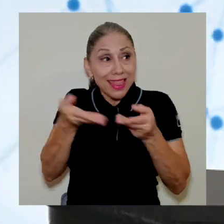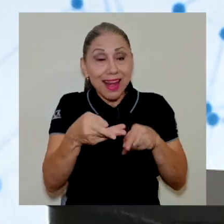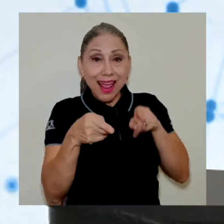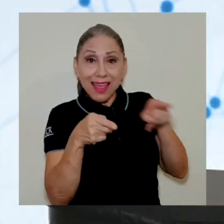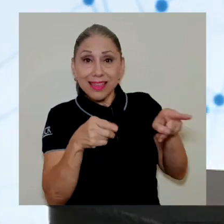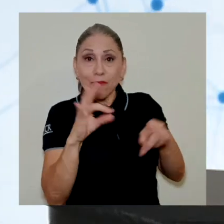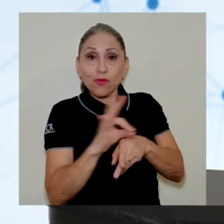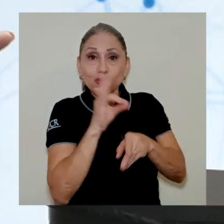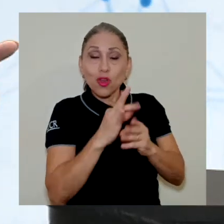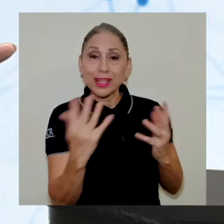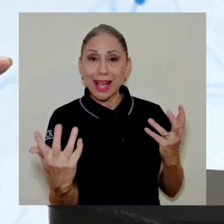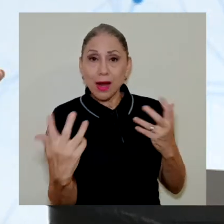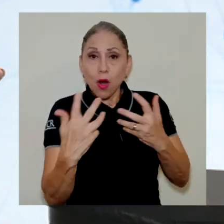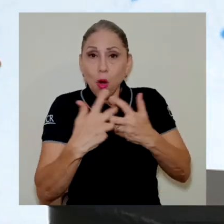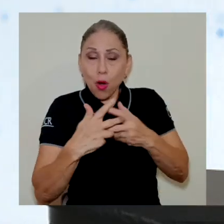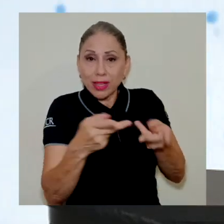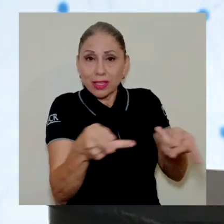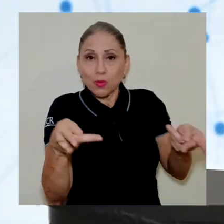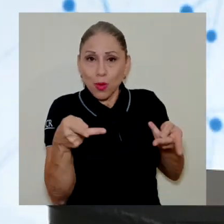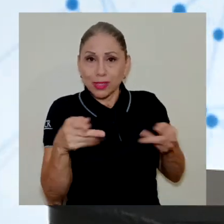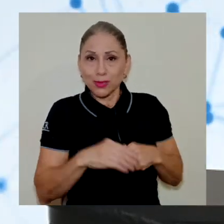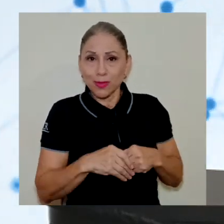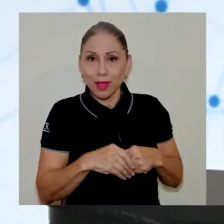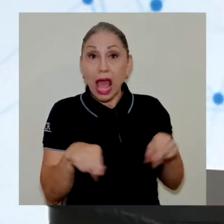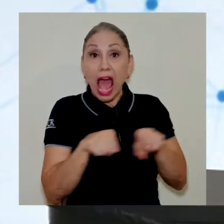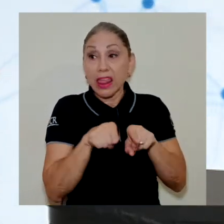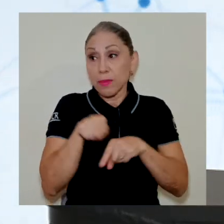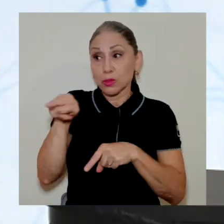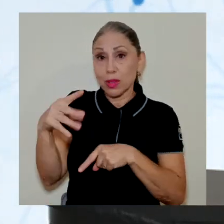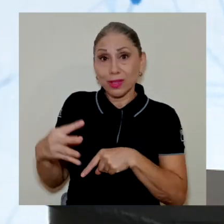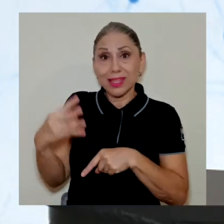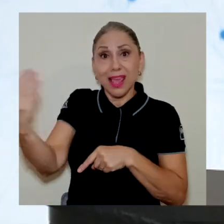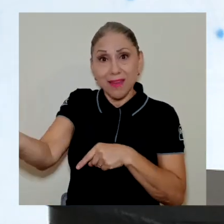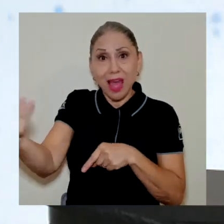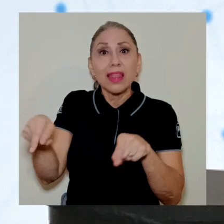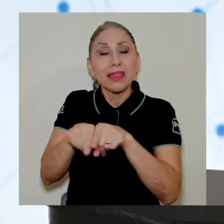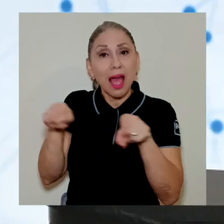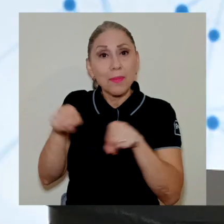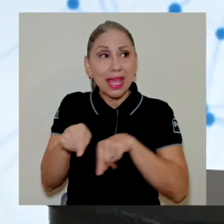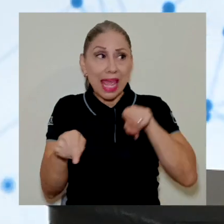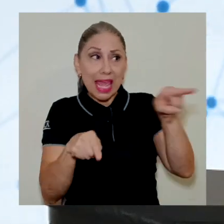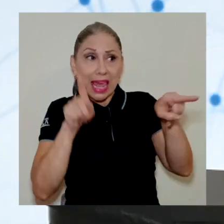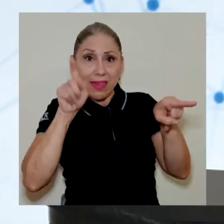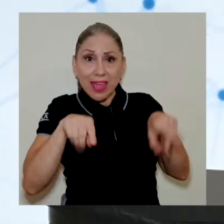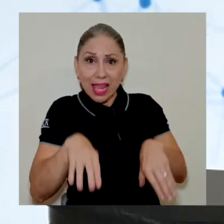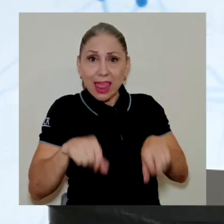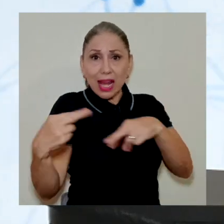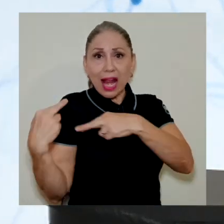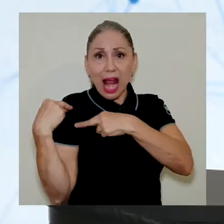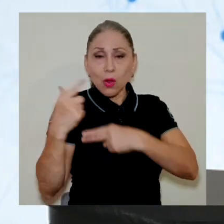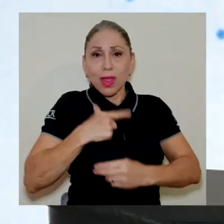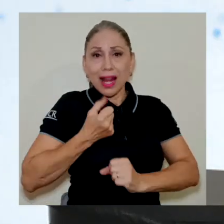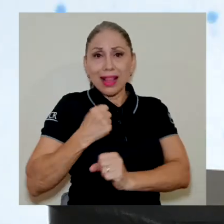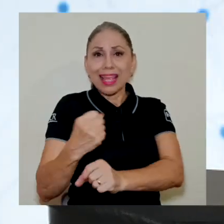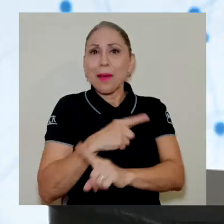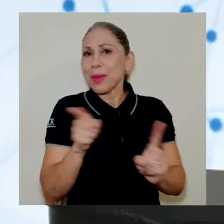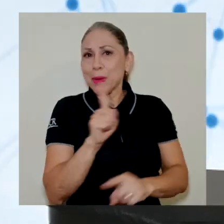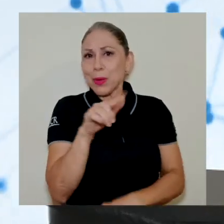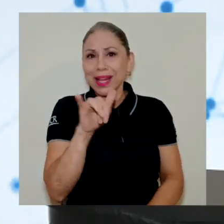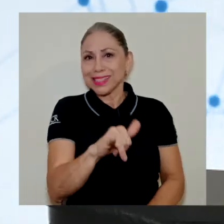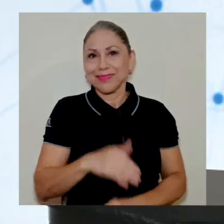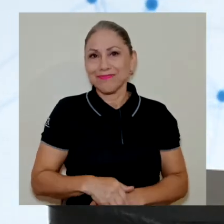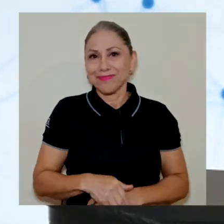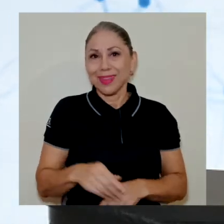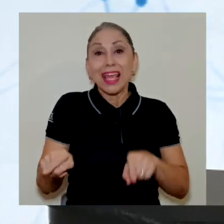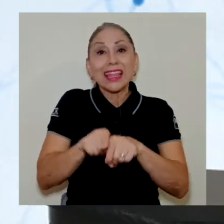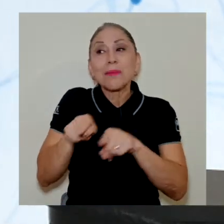darle funciones acordes a su puesto, porque además cuando él se iba, también tenía que quedar ella a cargo de la alcaldía y no lo hacía, ¿verdad? Y